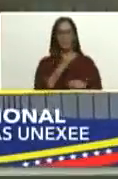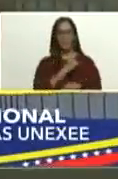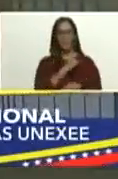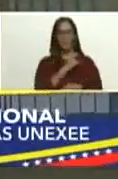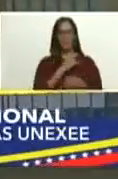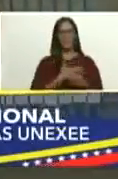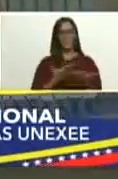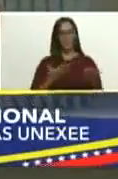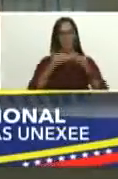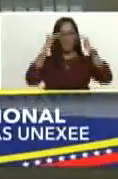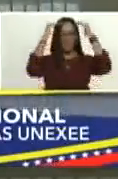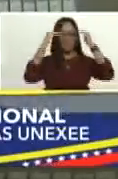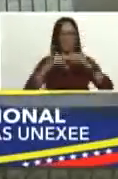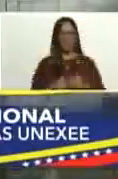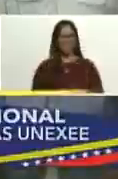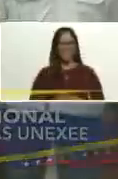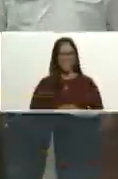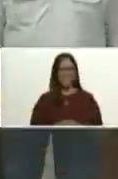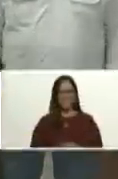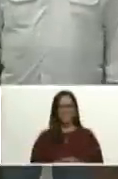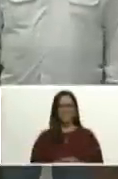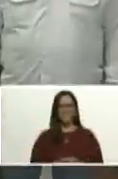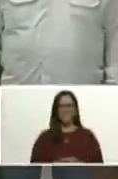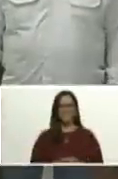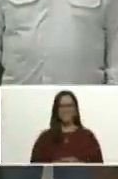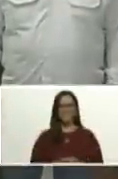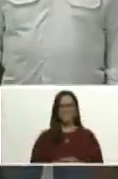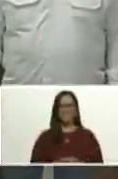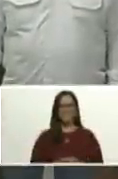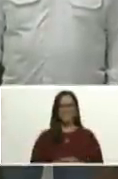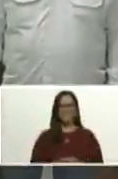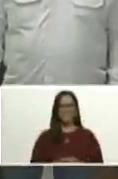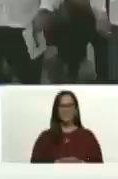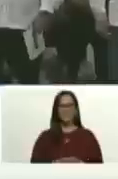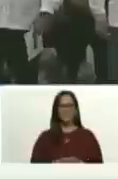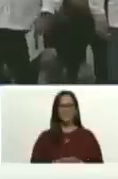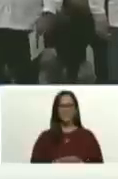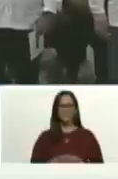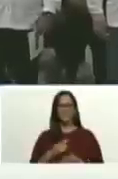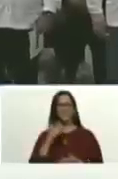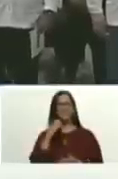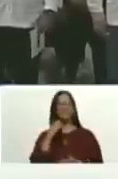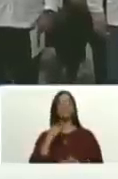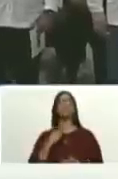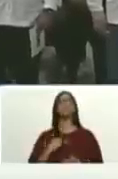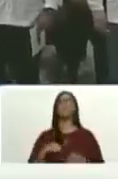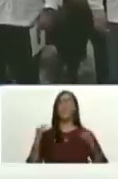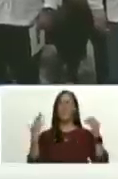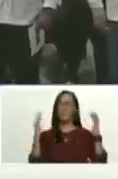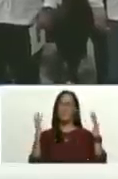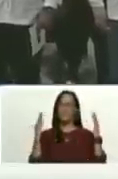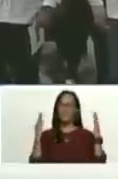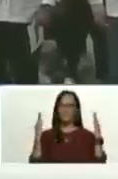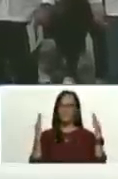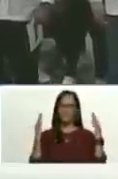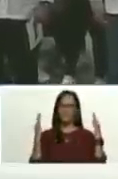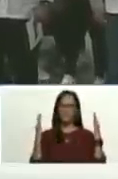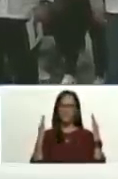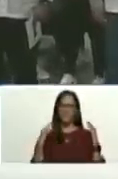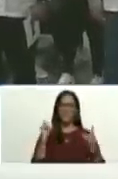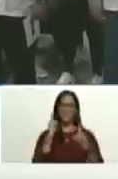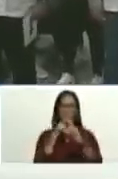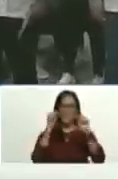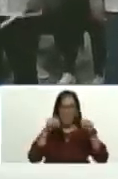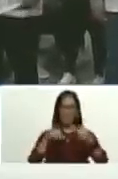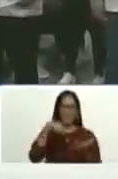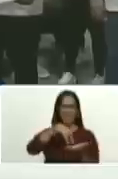universidad. Adelante, mi comandante. Bueno, un aplauso desde aquí, desde Carabobo, desde